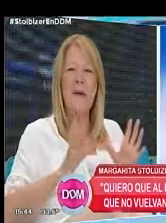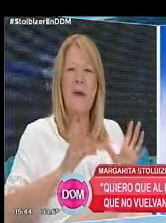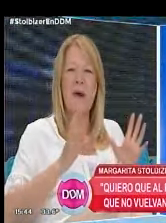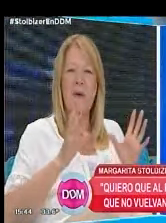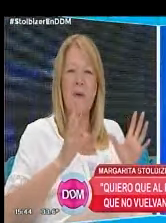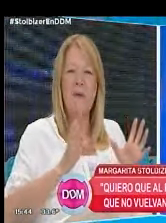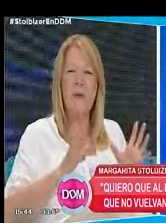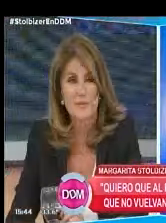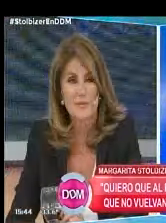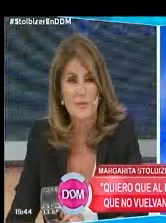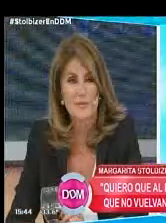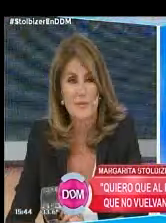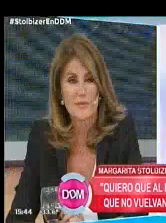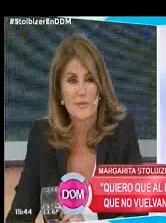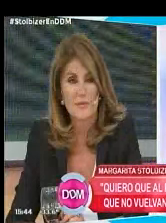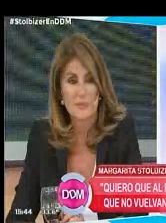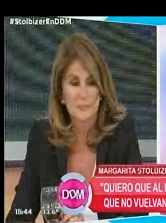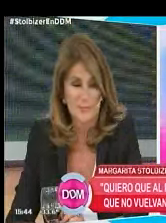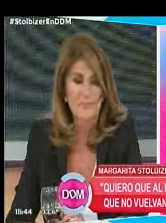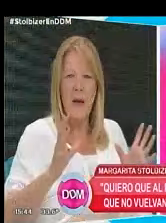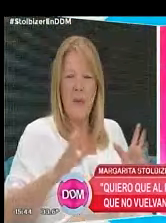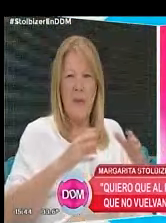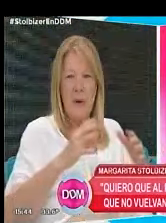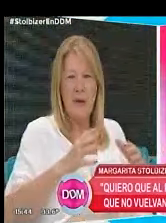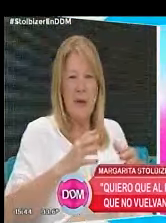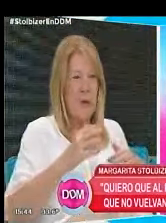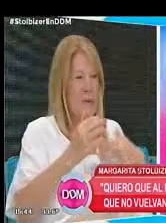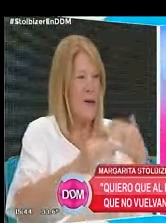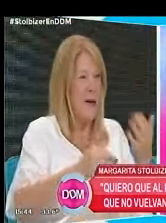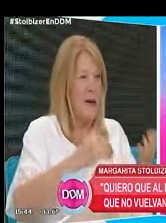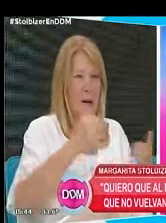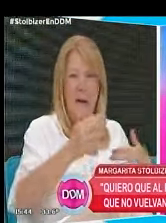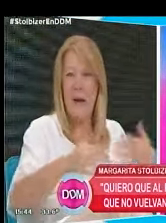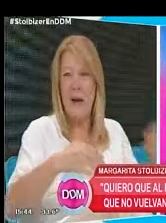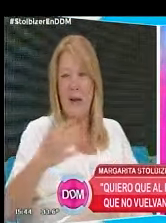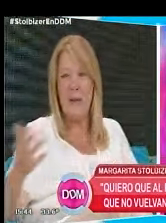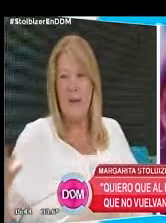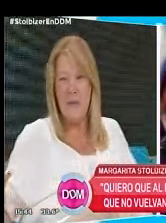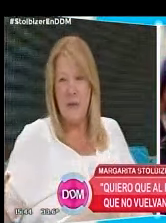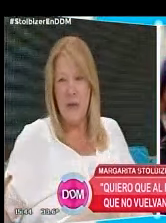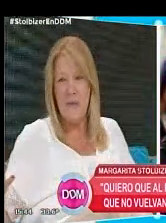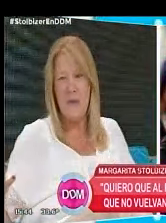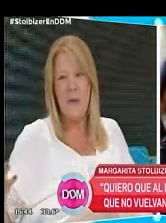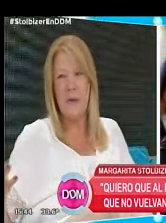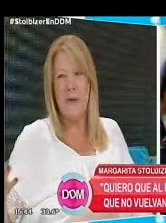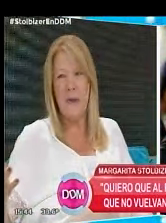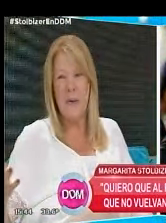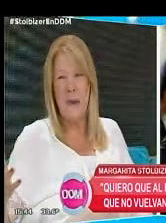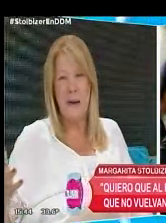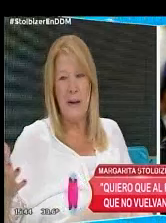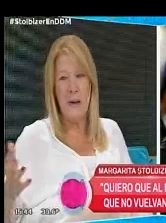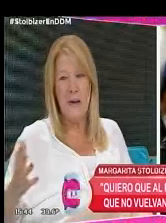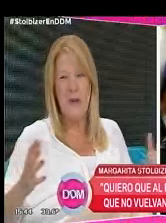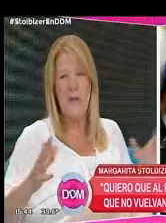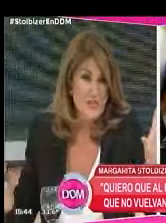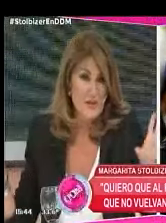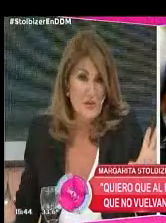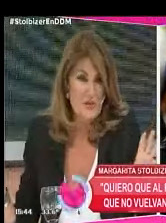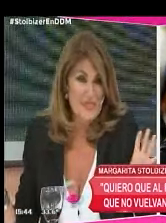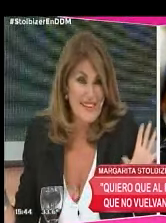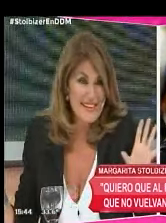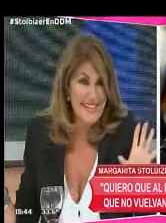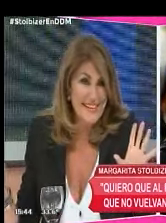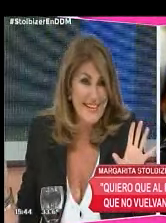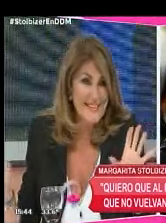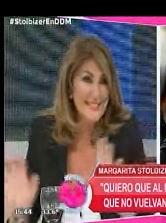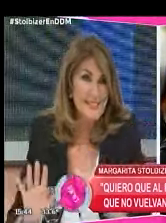tiene que ver con la corrupción de la política en general. Uh-huh. Por eso terminan cayendo muchísimos y de todos los partidos. Pero las ramificaciones